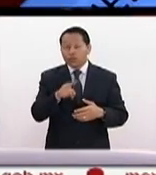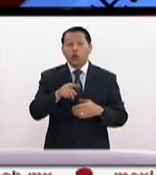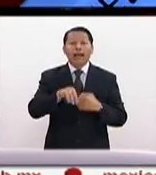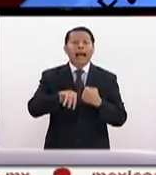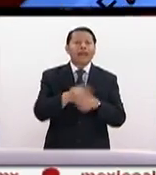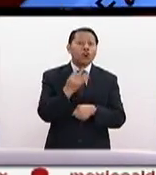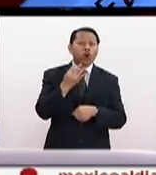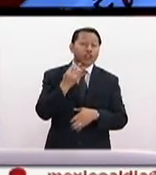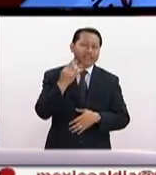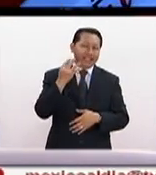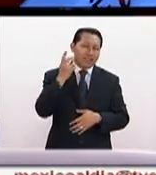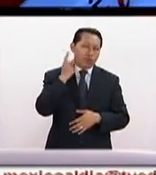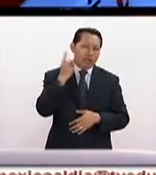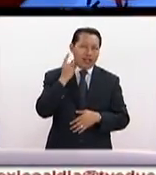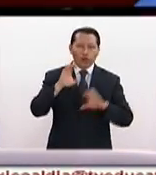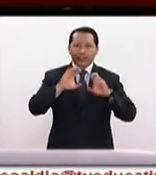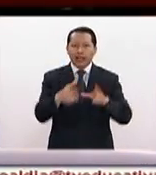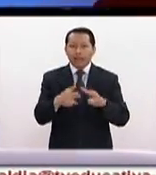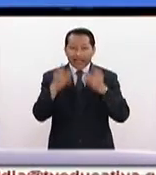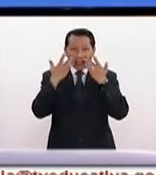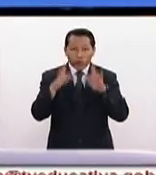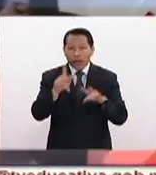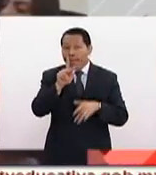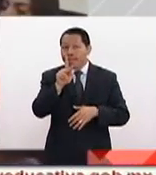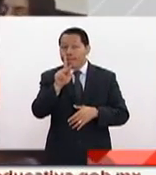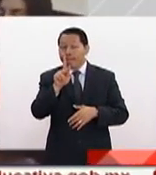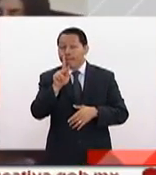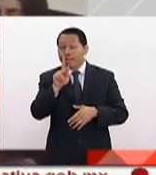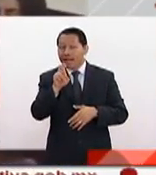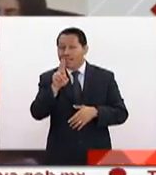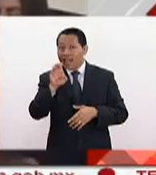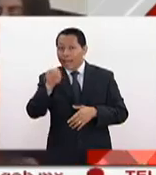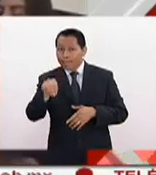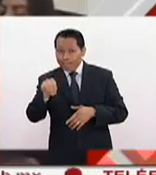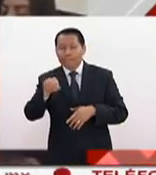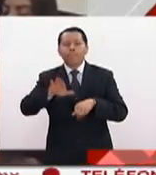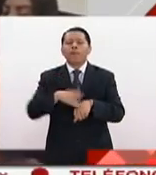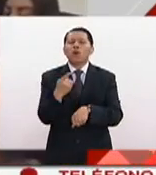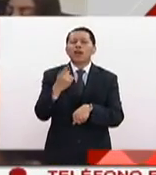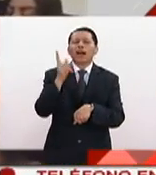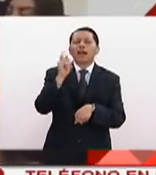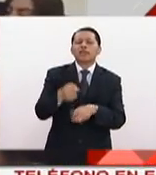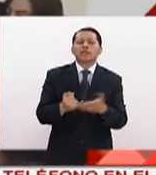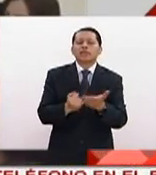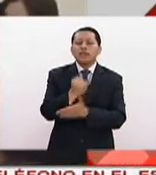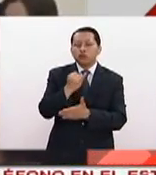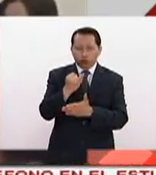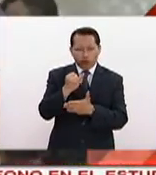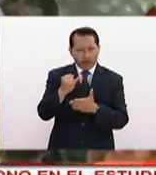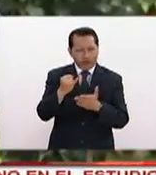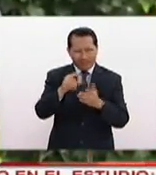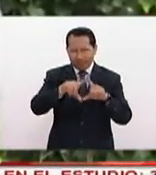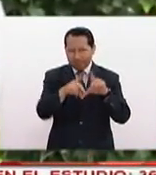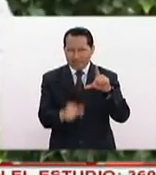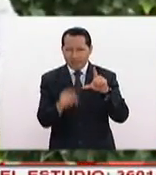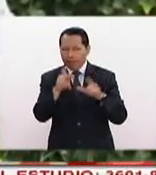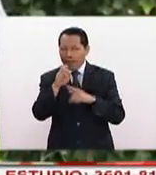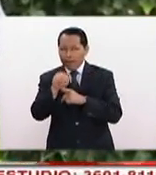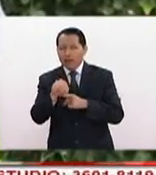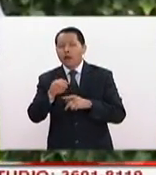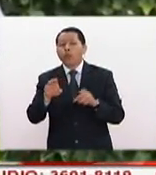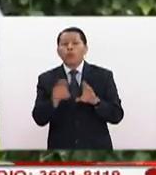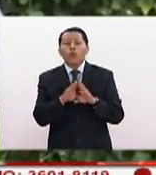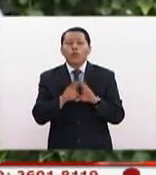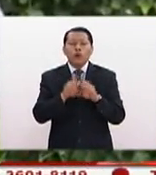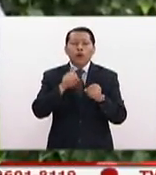14 legisladores de Chiapas renunciaron al Partido Verde Ecologista, esto en protesta por la decisión de la dirigencia nacional de suscribir la